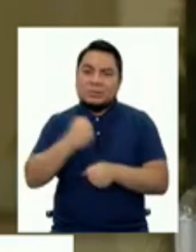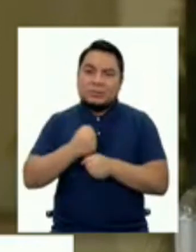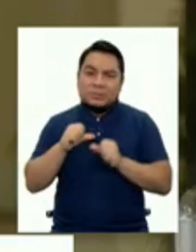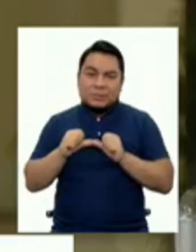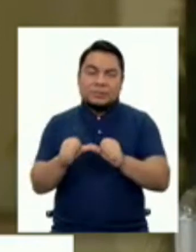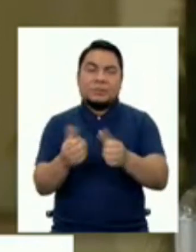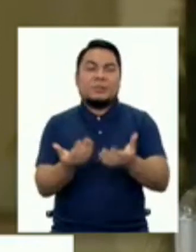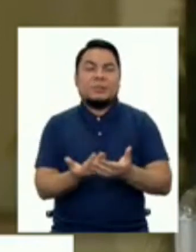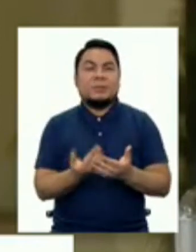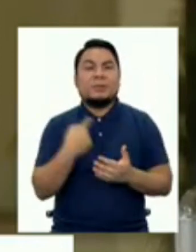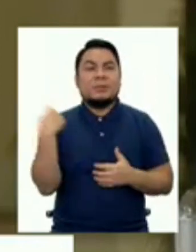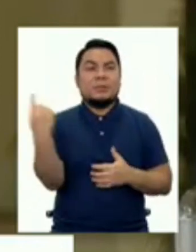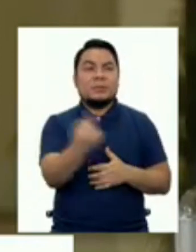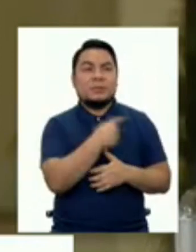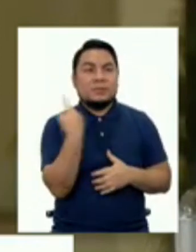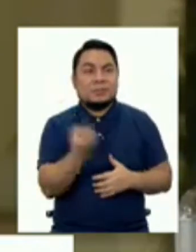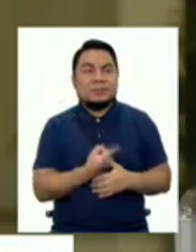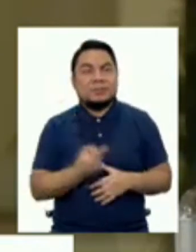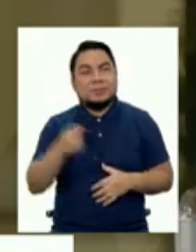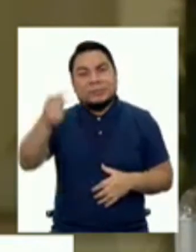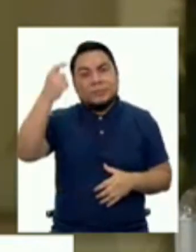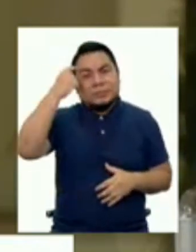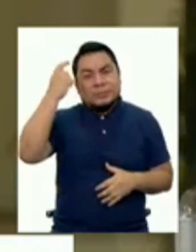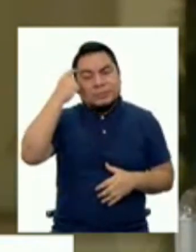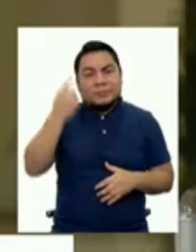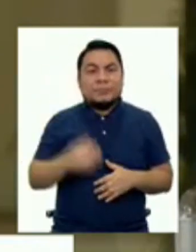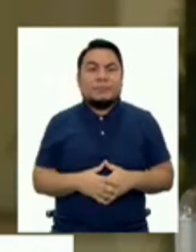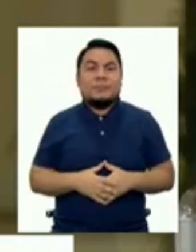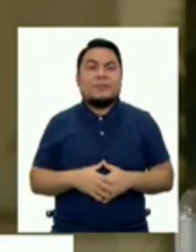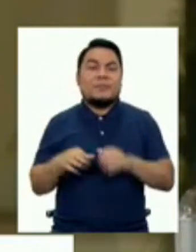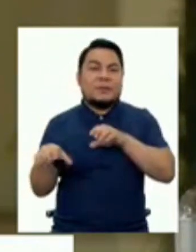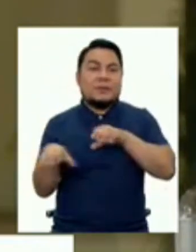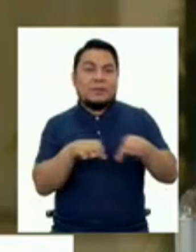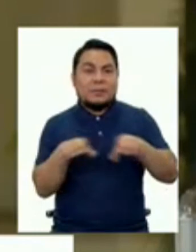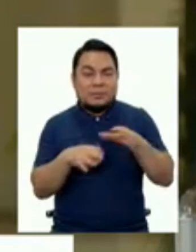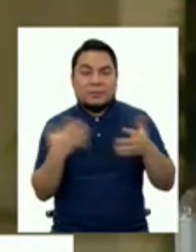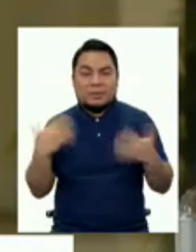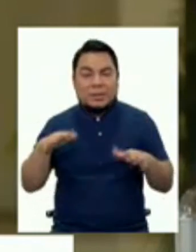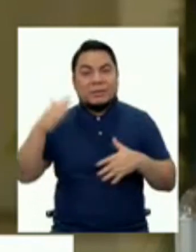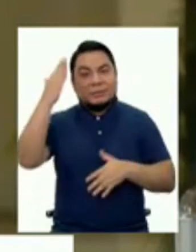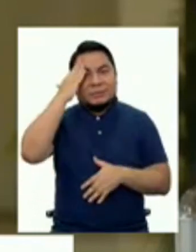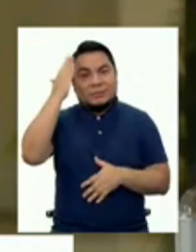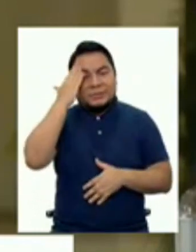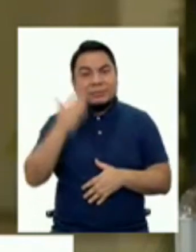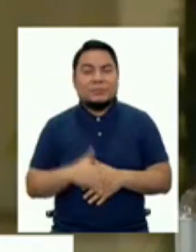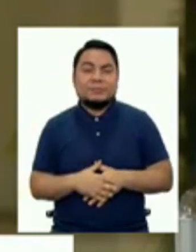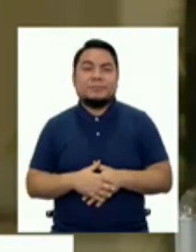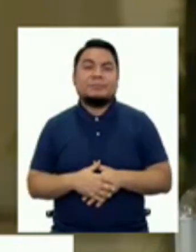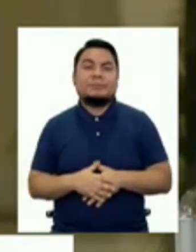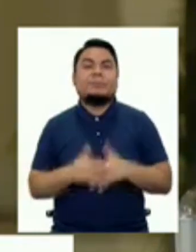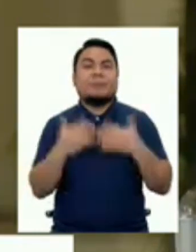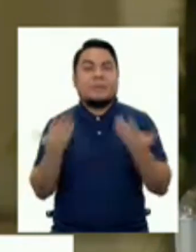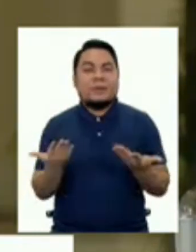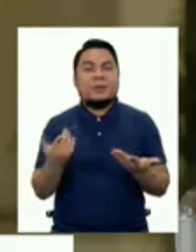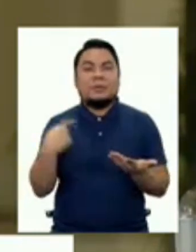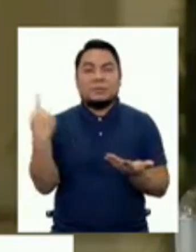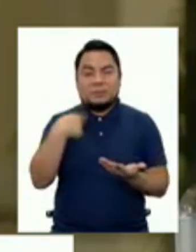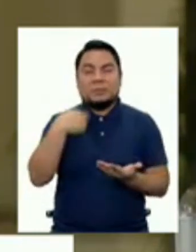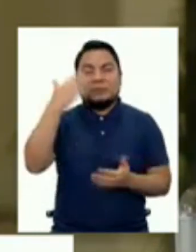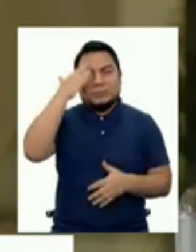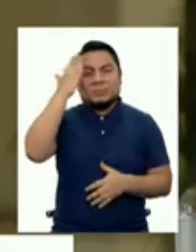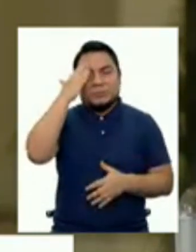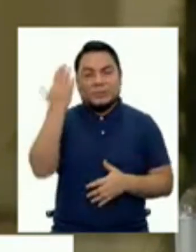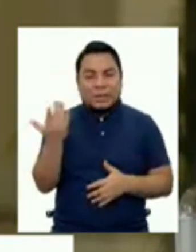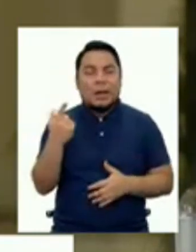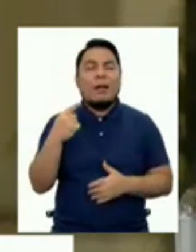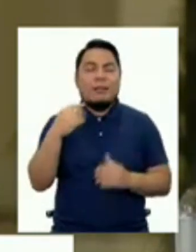si es que todos conscientemente hacemos lo que sabemos que es lo correcto